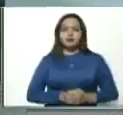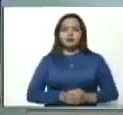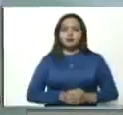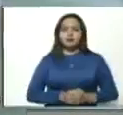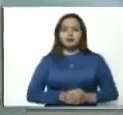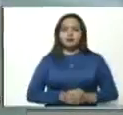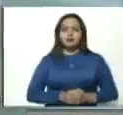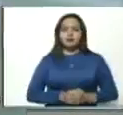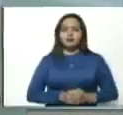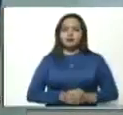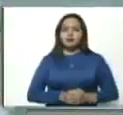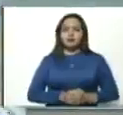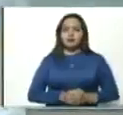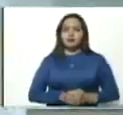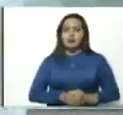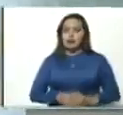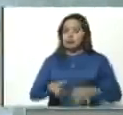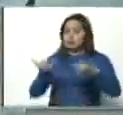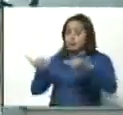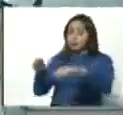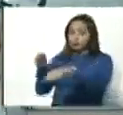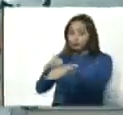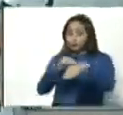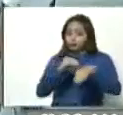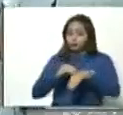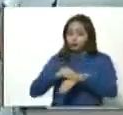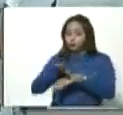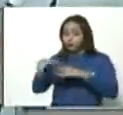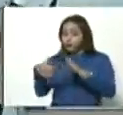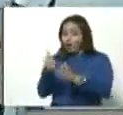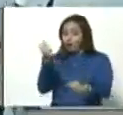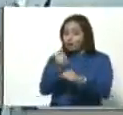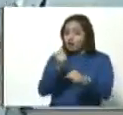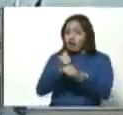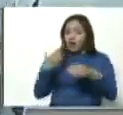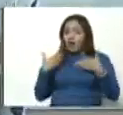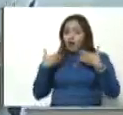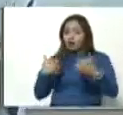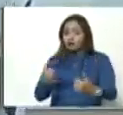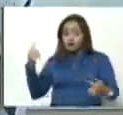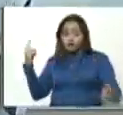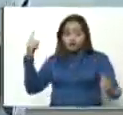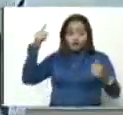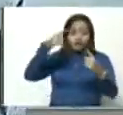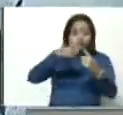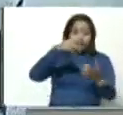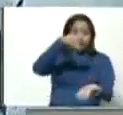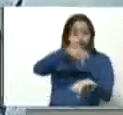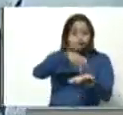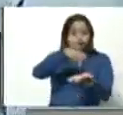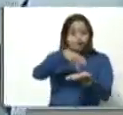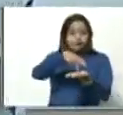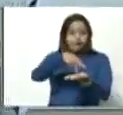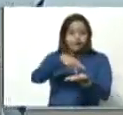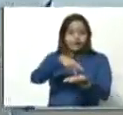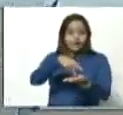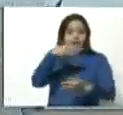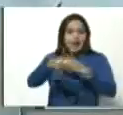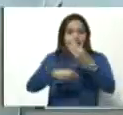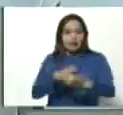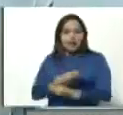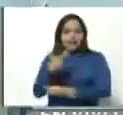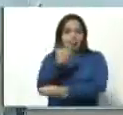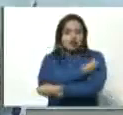Por lo cual entonces convocamos a todo el personal de salud para que asista y reciba la